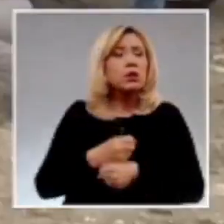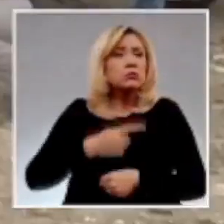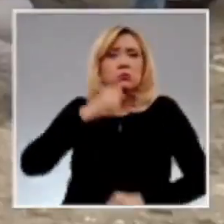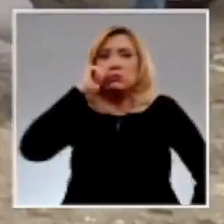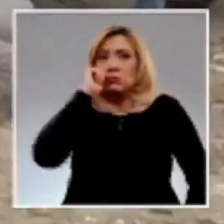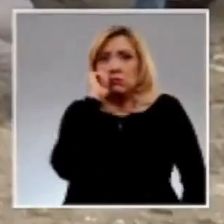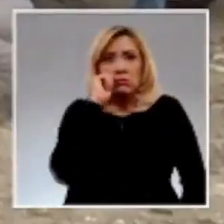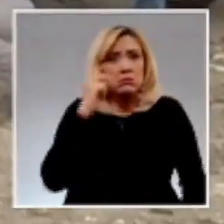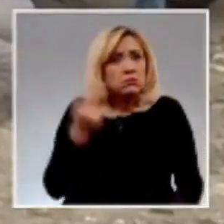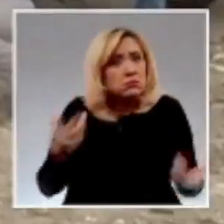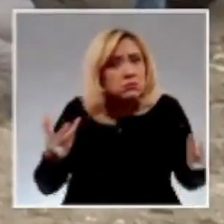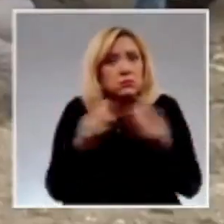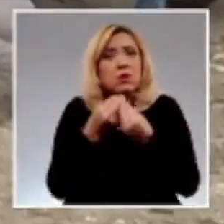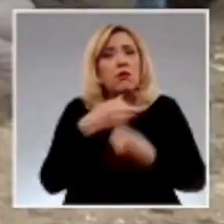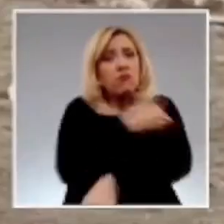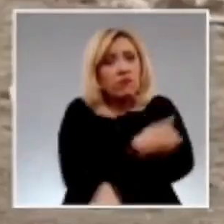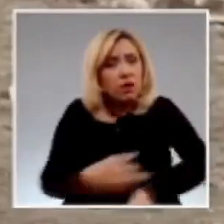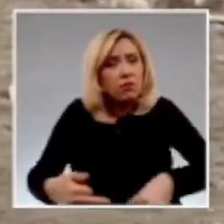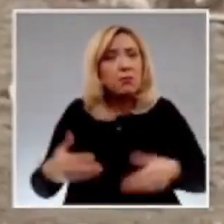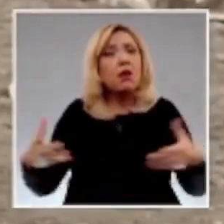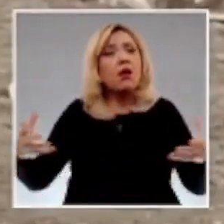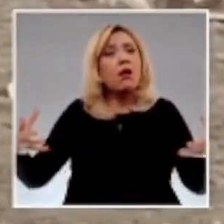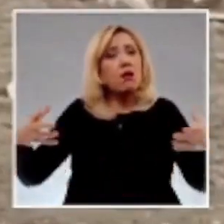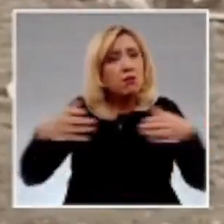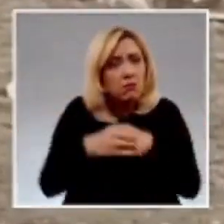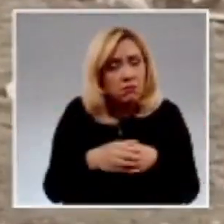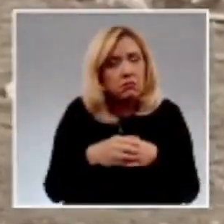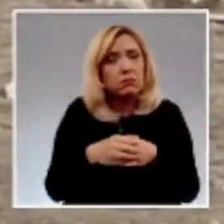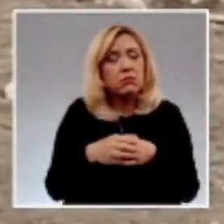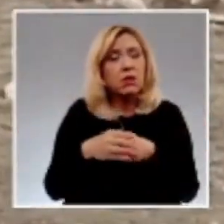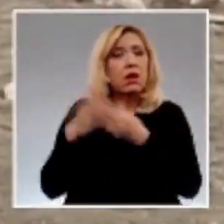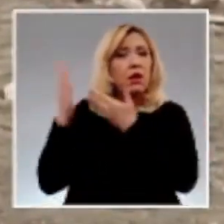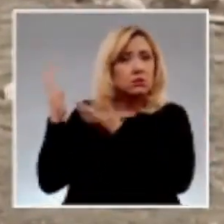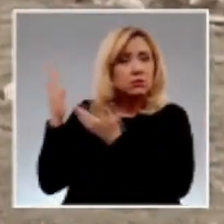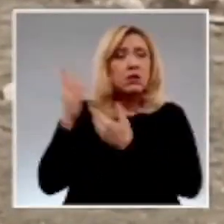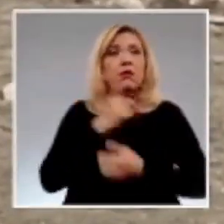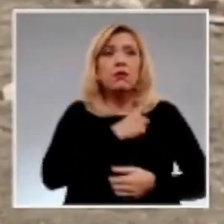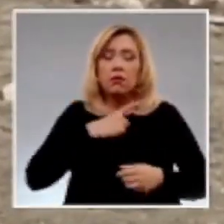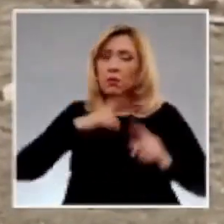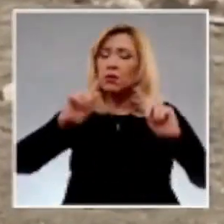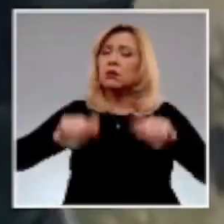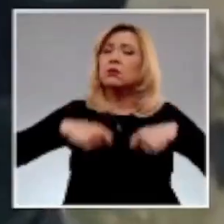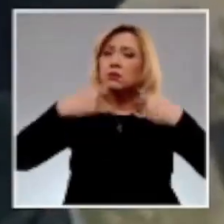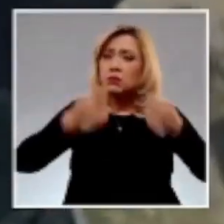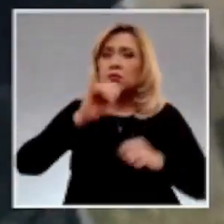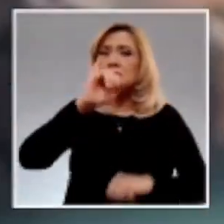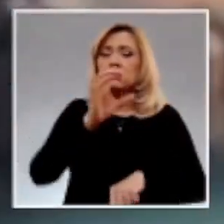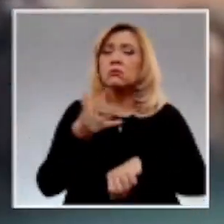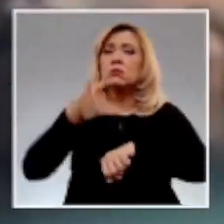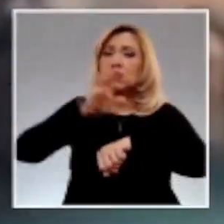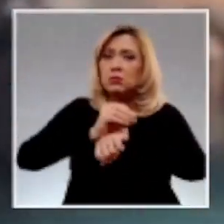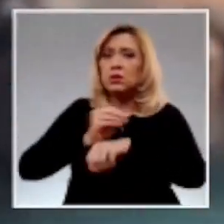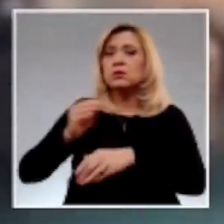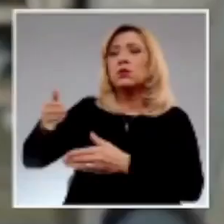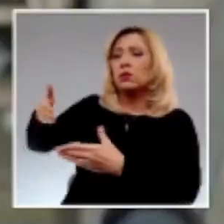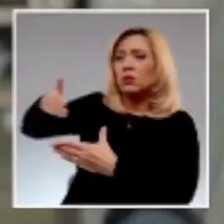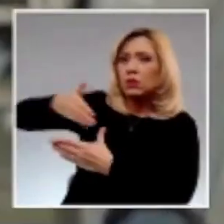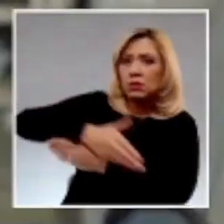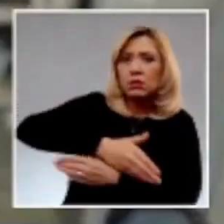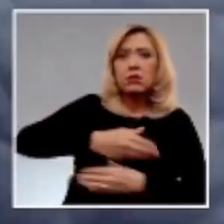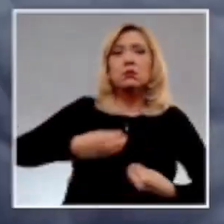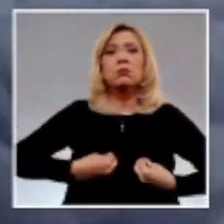En las circunstancias excepcionales del presente asunto, debe concederse, asimismo, un permiso de entrada y de residencia a la hermana